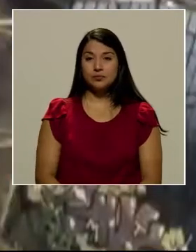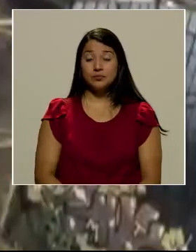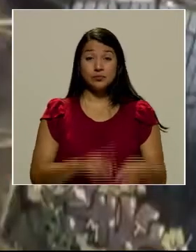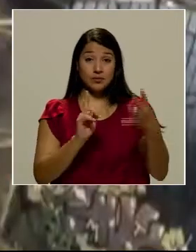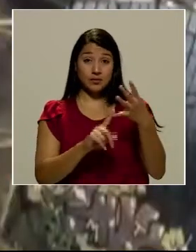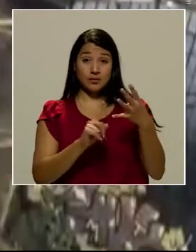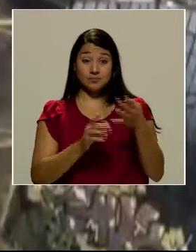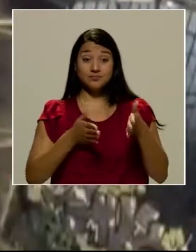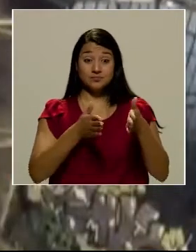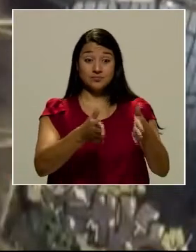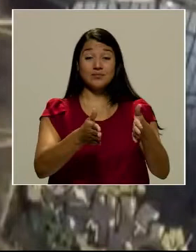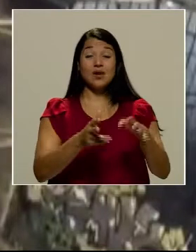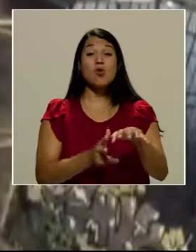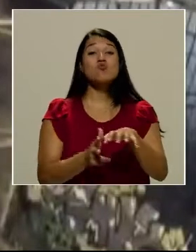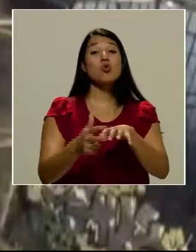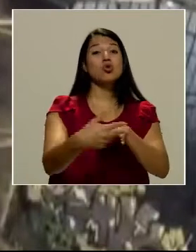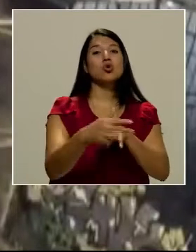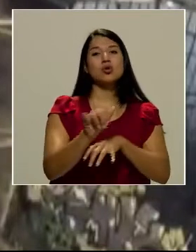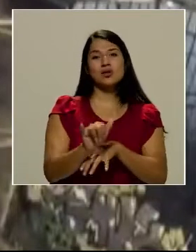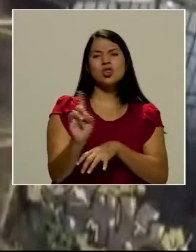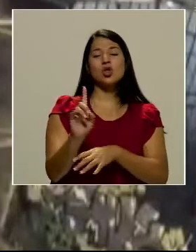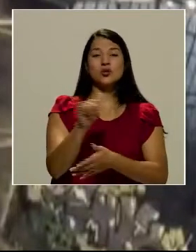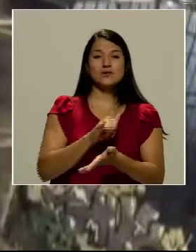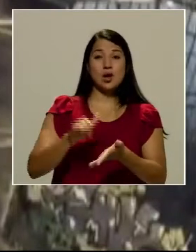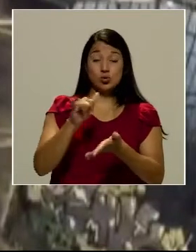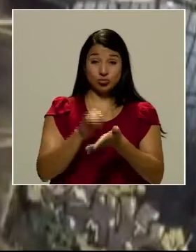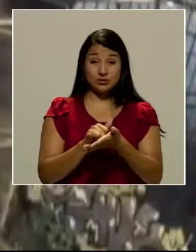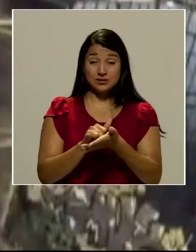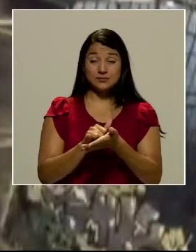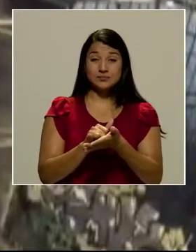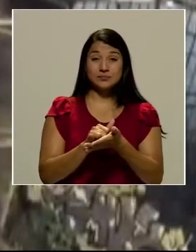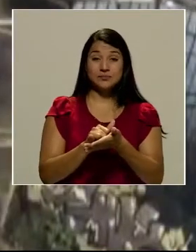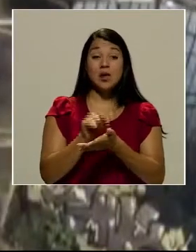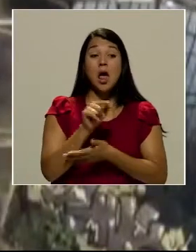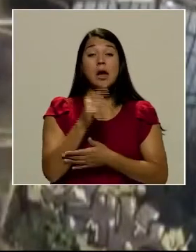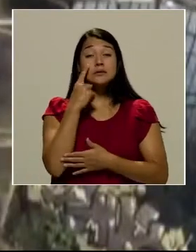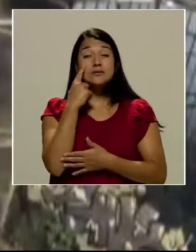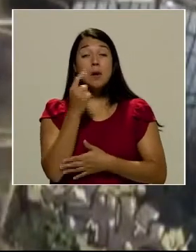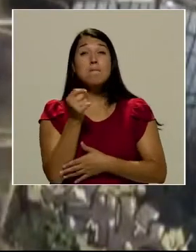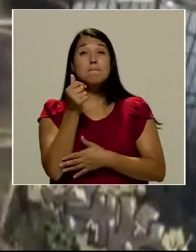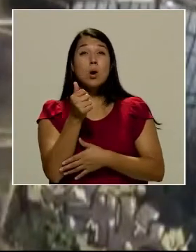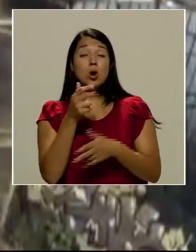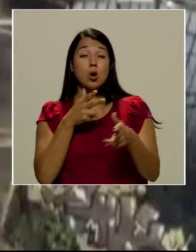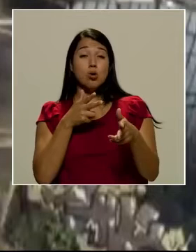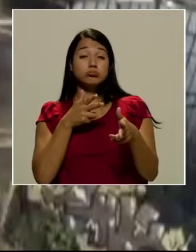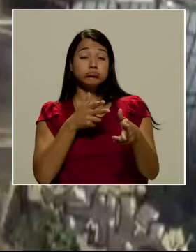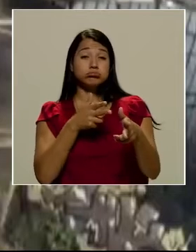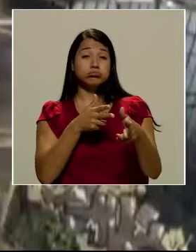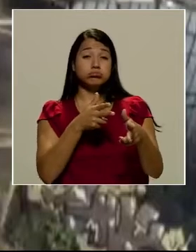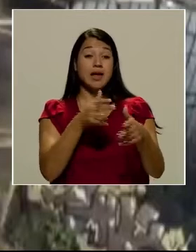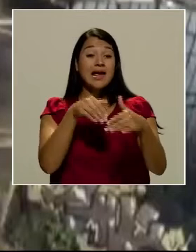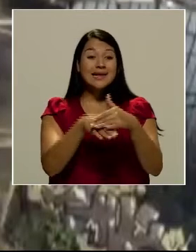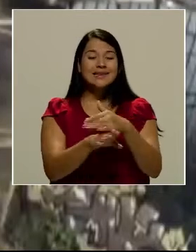En la rotonda de la Y, en San José, circunvalación, hay un poquito de demora al ingreso, pero es más que